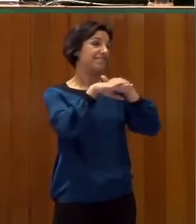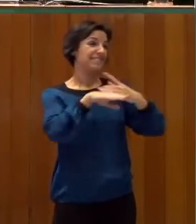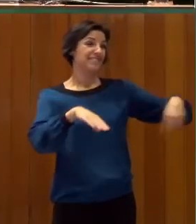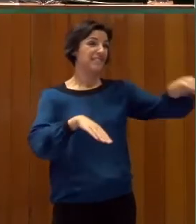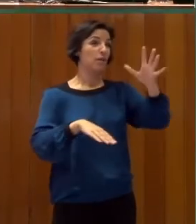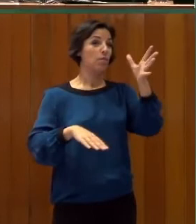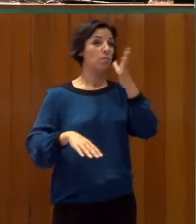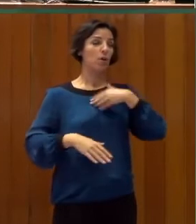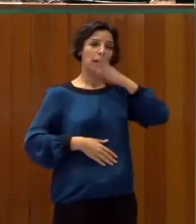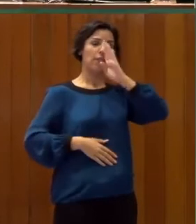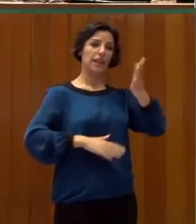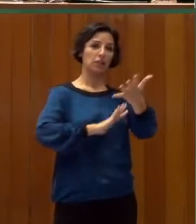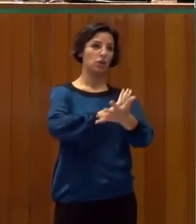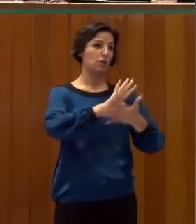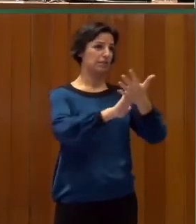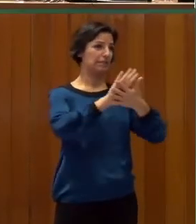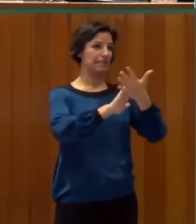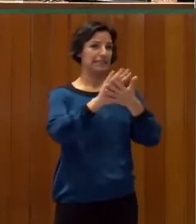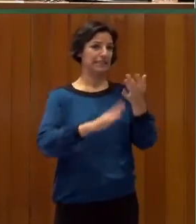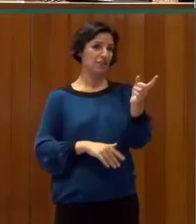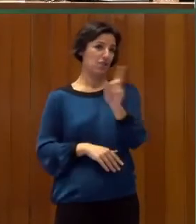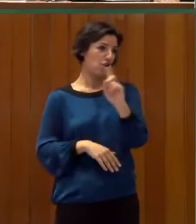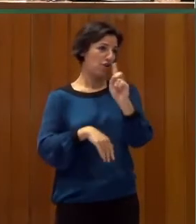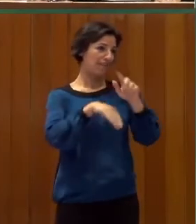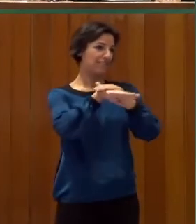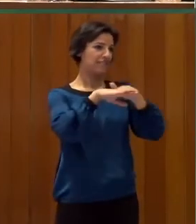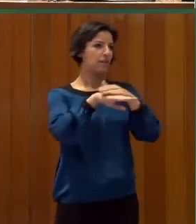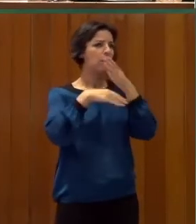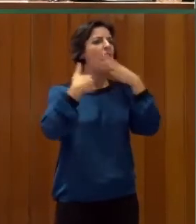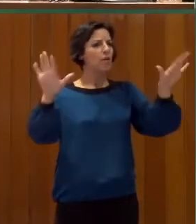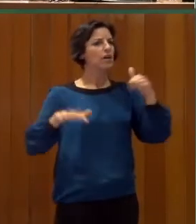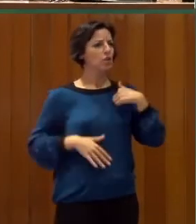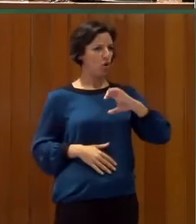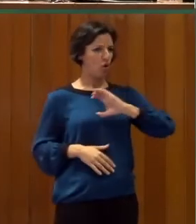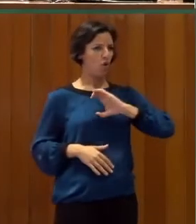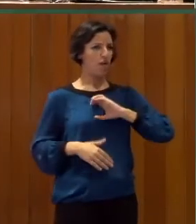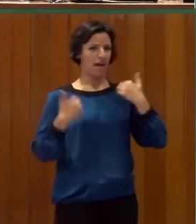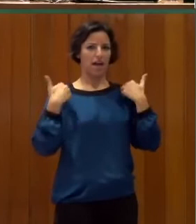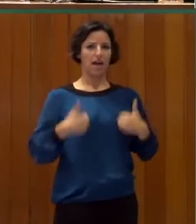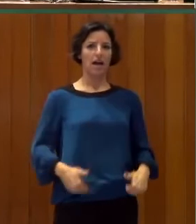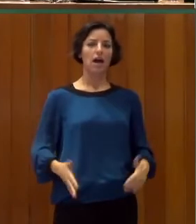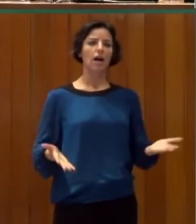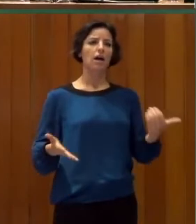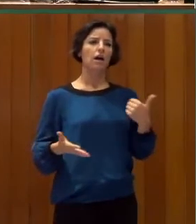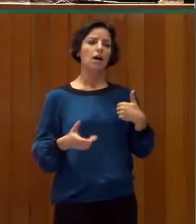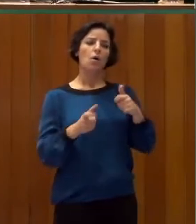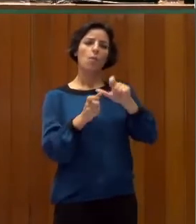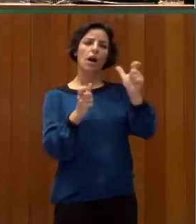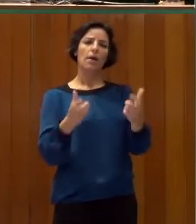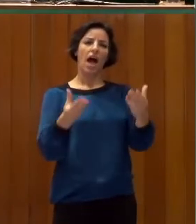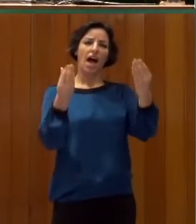no realizar la presentación de manera asignada, porque aunque soy coda, no tengo suficiente